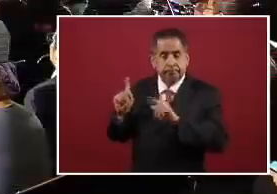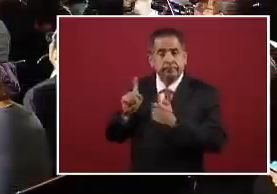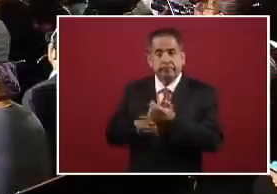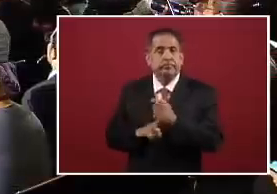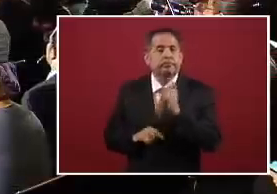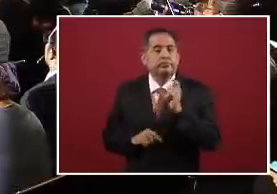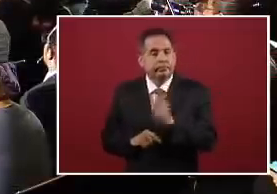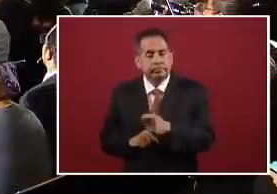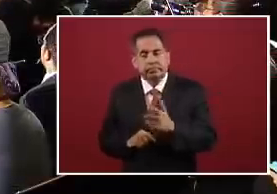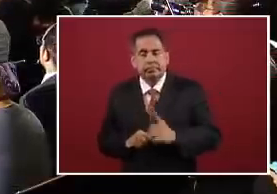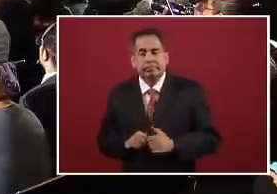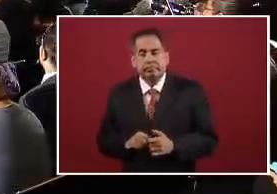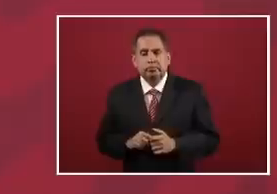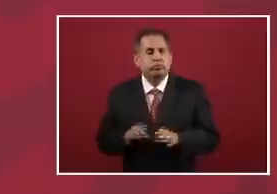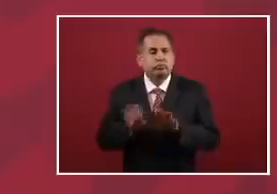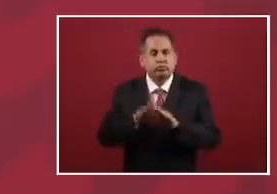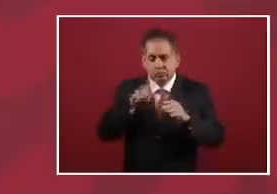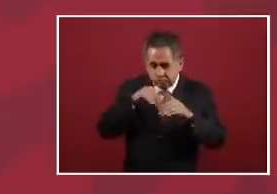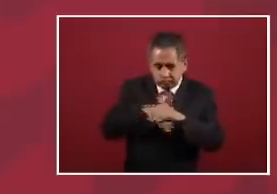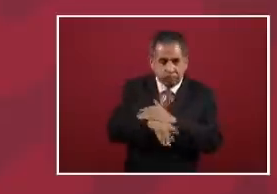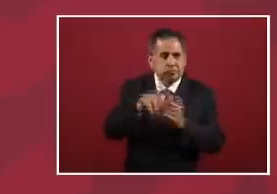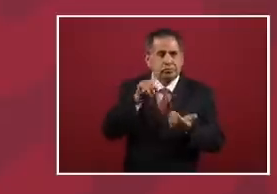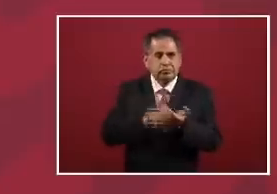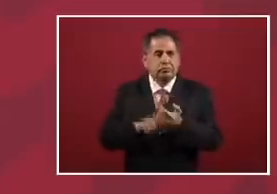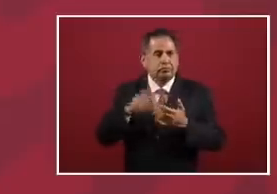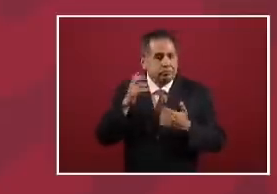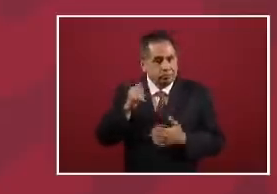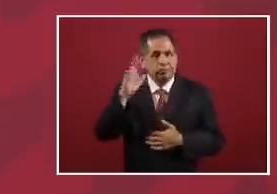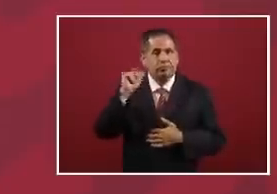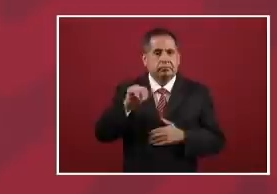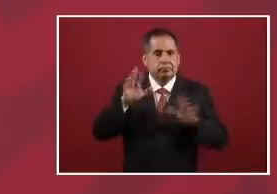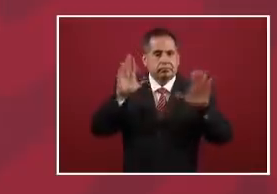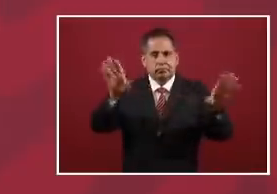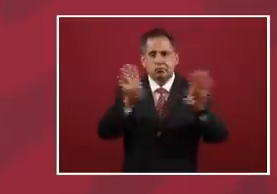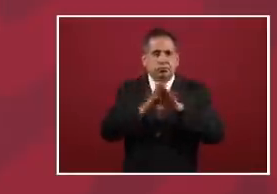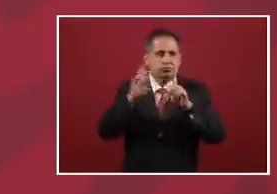sobre cómo era ese avión.